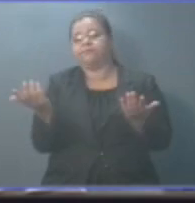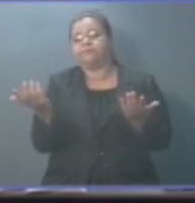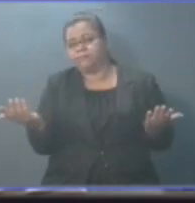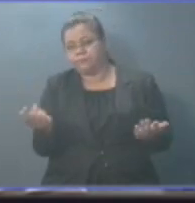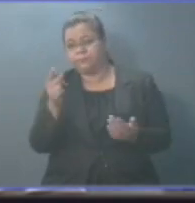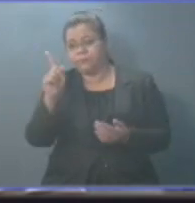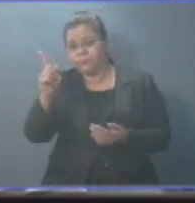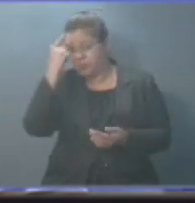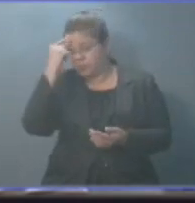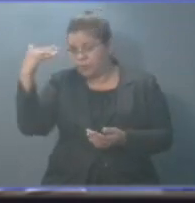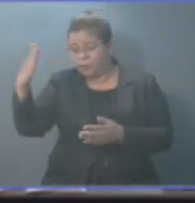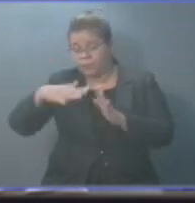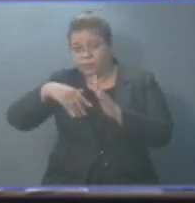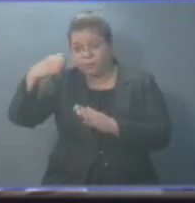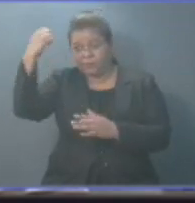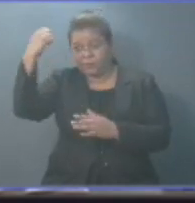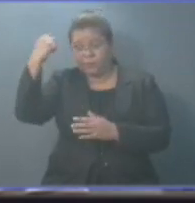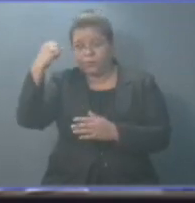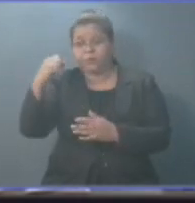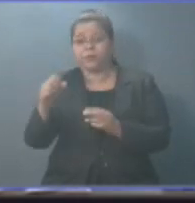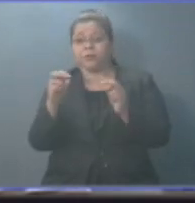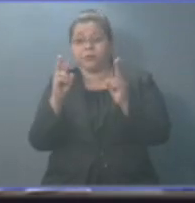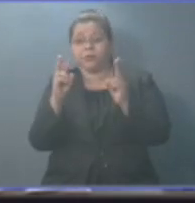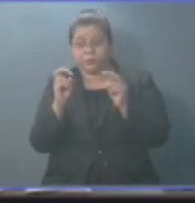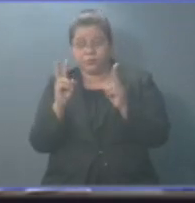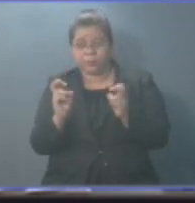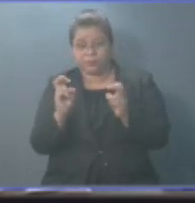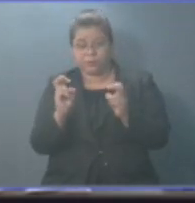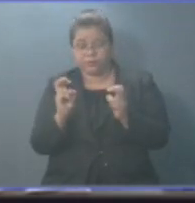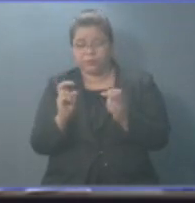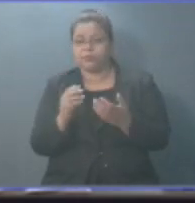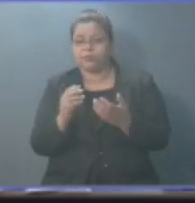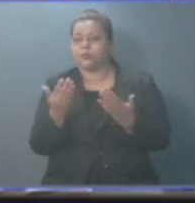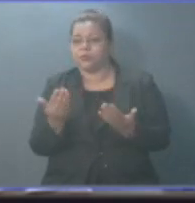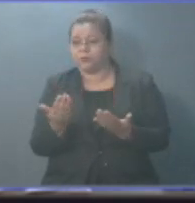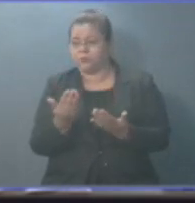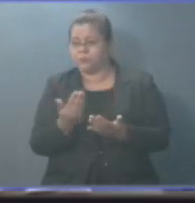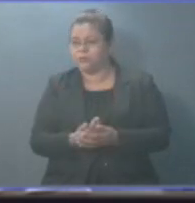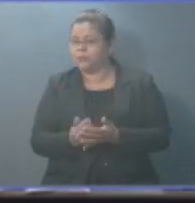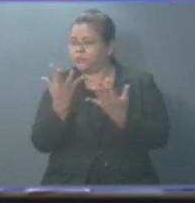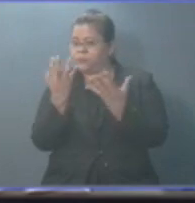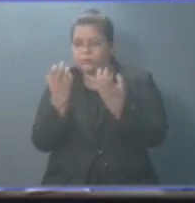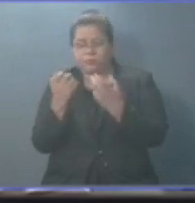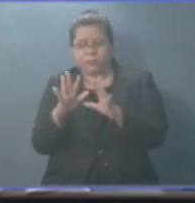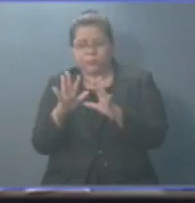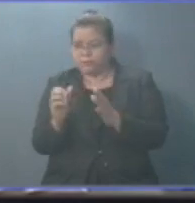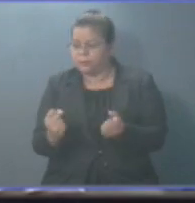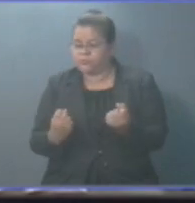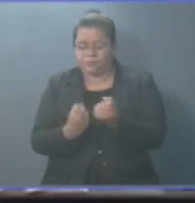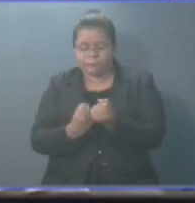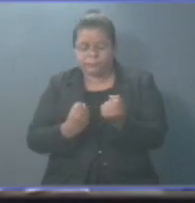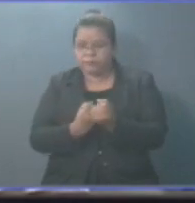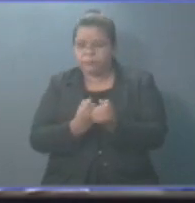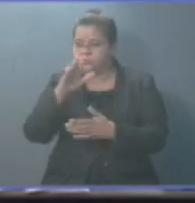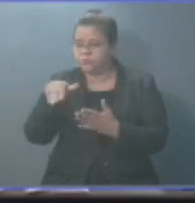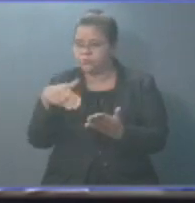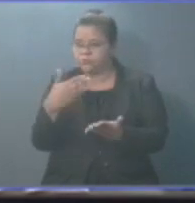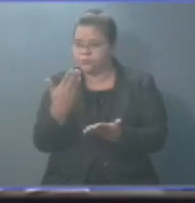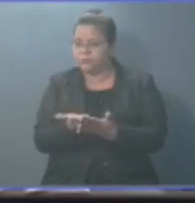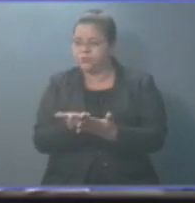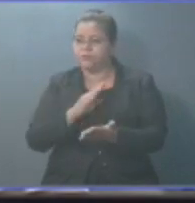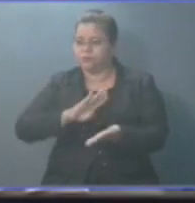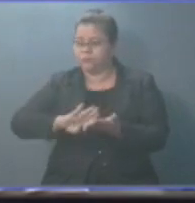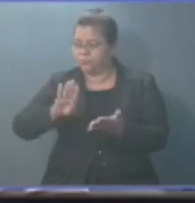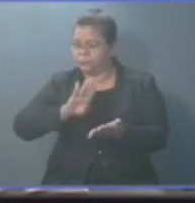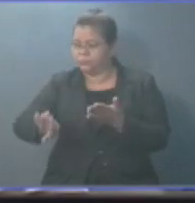de las políticas principales es el tema de no apoyar o no financiar gasto corriente, y que ahora ya